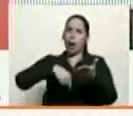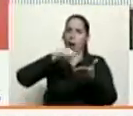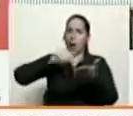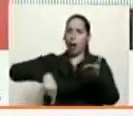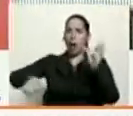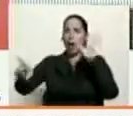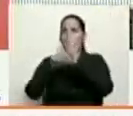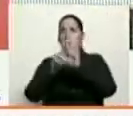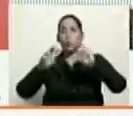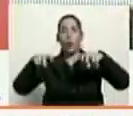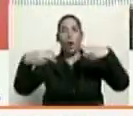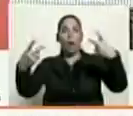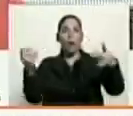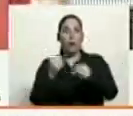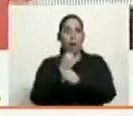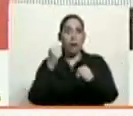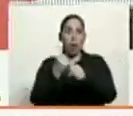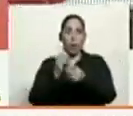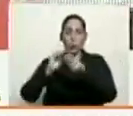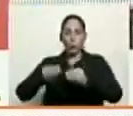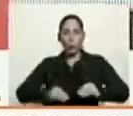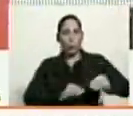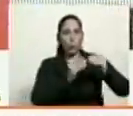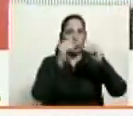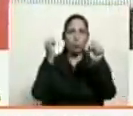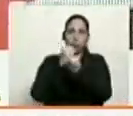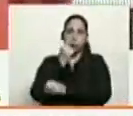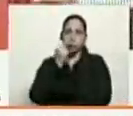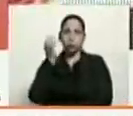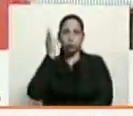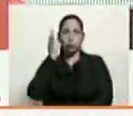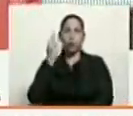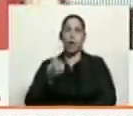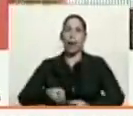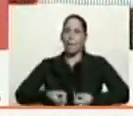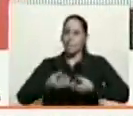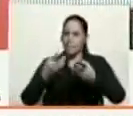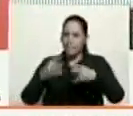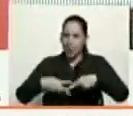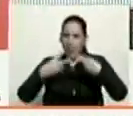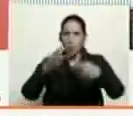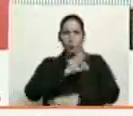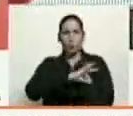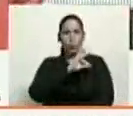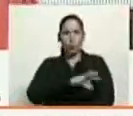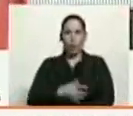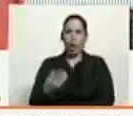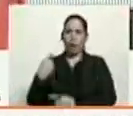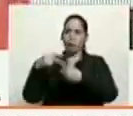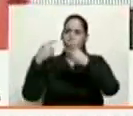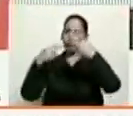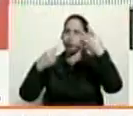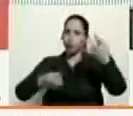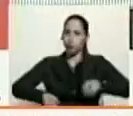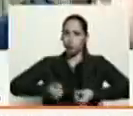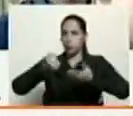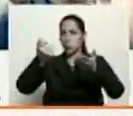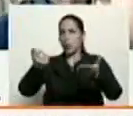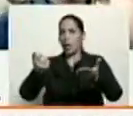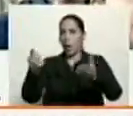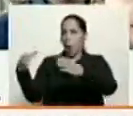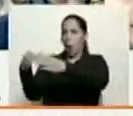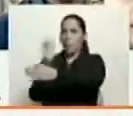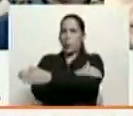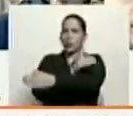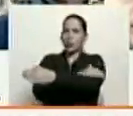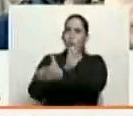del trabajo, que recuperaba para los trabajadores y las trabajadoras las prestaciones sociales y una serie de reivindicaciones que la derecha les